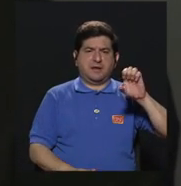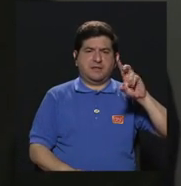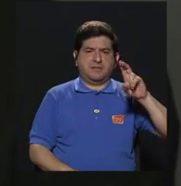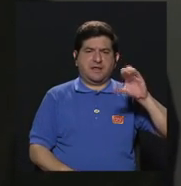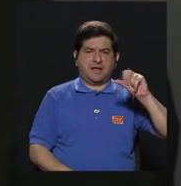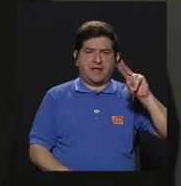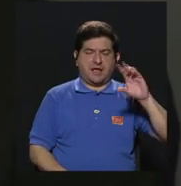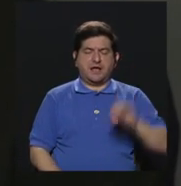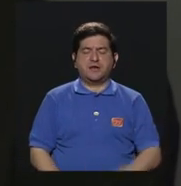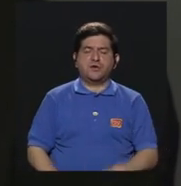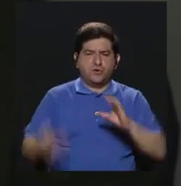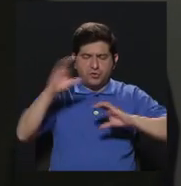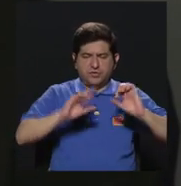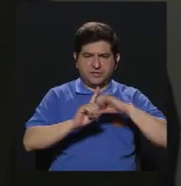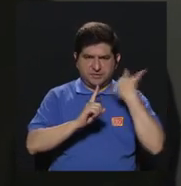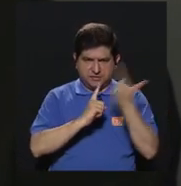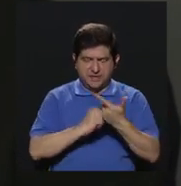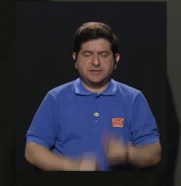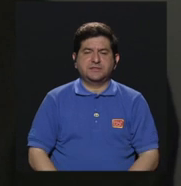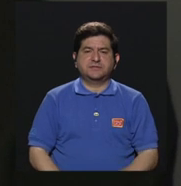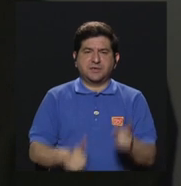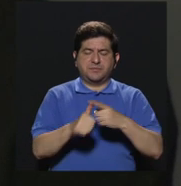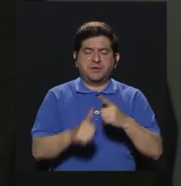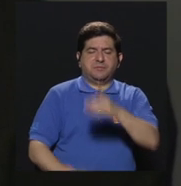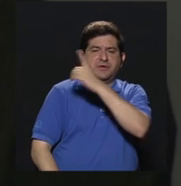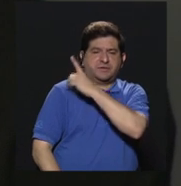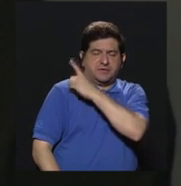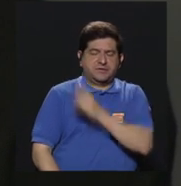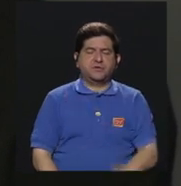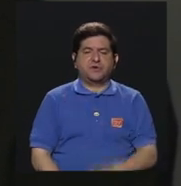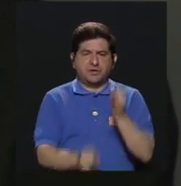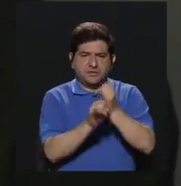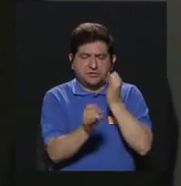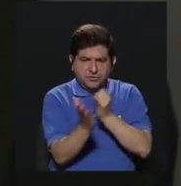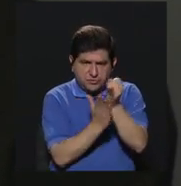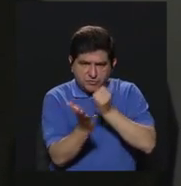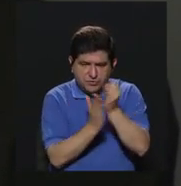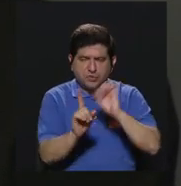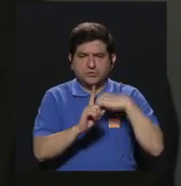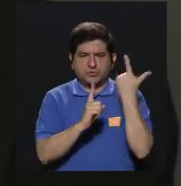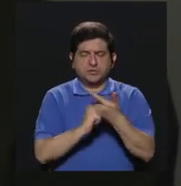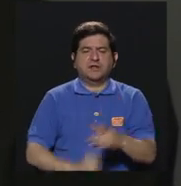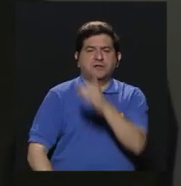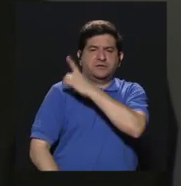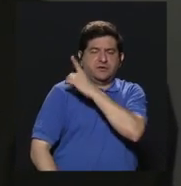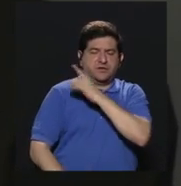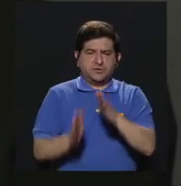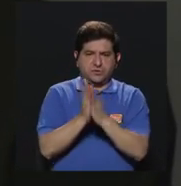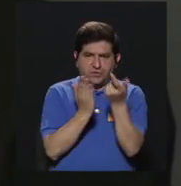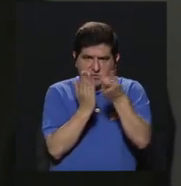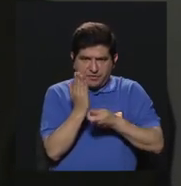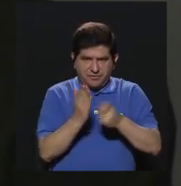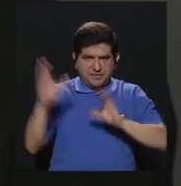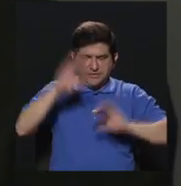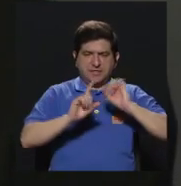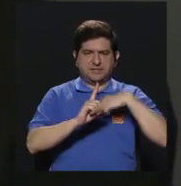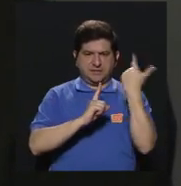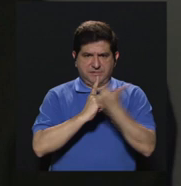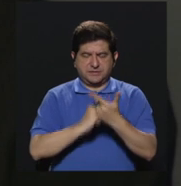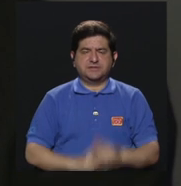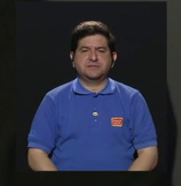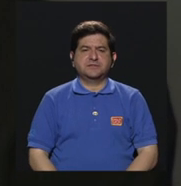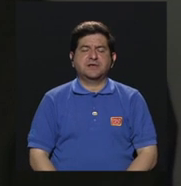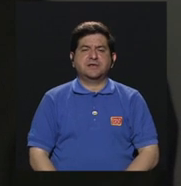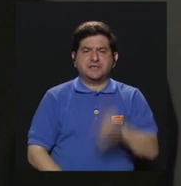Ciencias Sociales, primer director del Instituto de Investigaciones Sociales, director de la Revista de Ciencias Sociales, secretario general